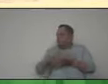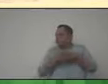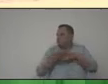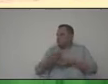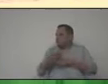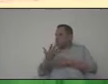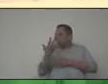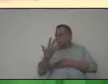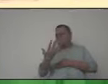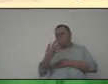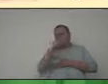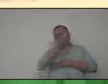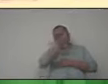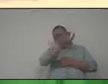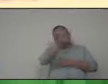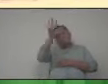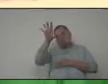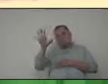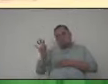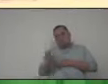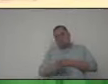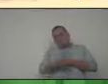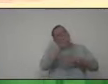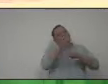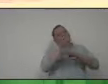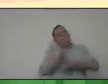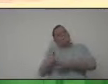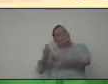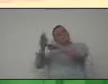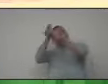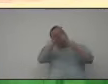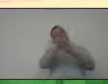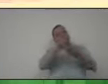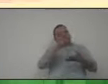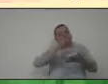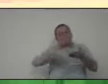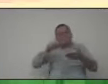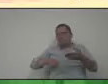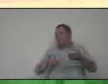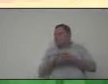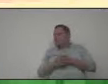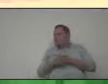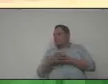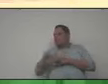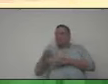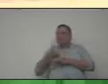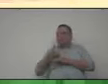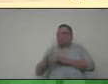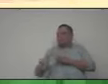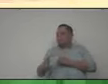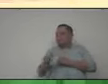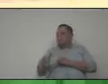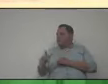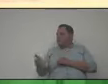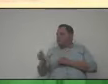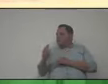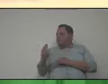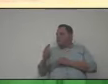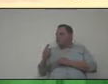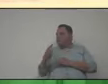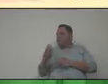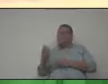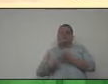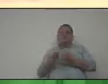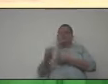en 5 zonas para hacer supervisión de los contratos, porque una de las cosas que más nos pidieron y es la pregunta que nos hacen, que